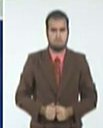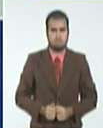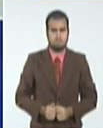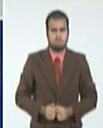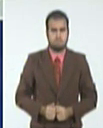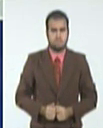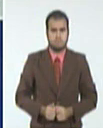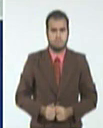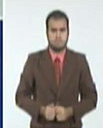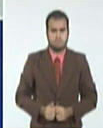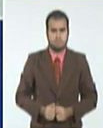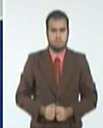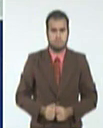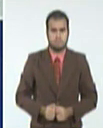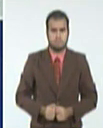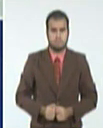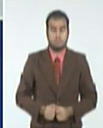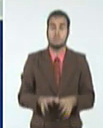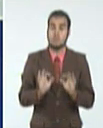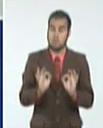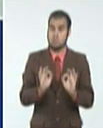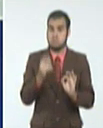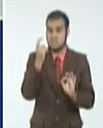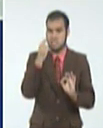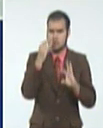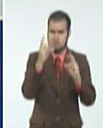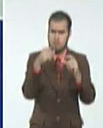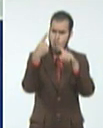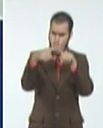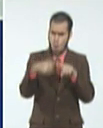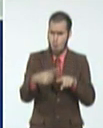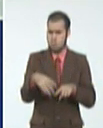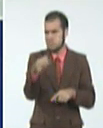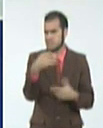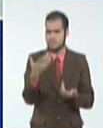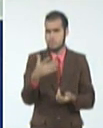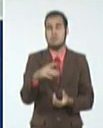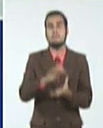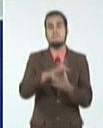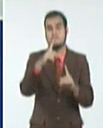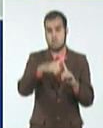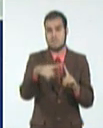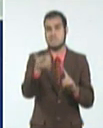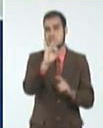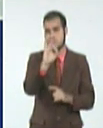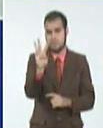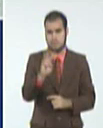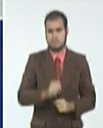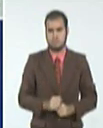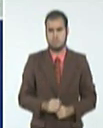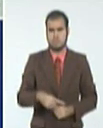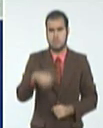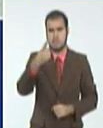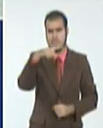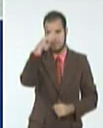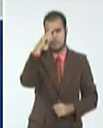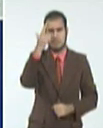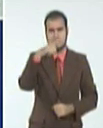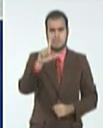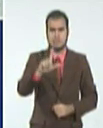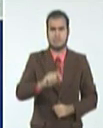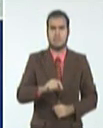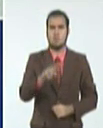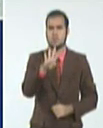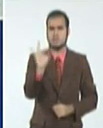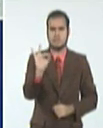Guantánamo. No obstante, también tuvieron cifras elevadas, Manuel Tame 73, El Salvador 47, San